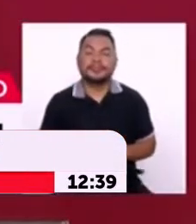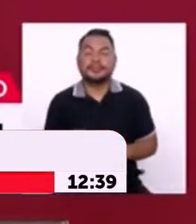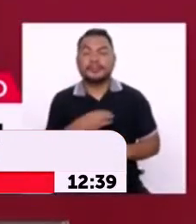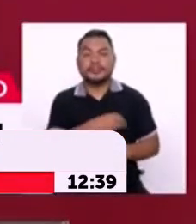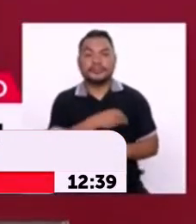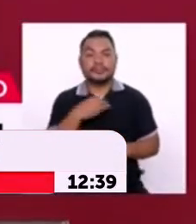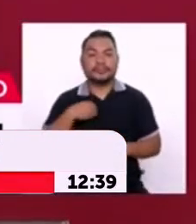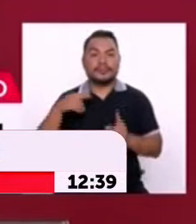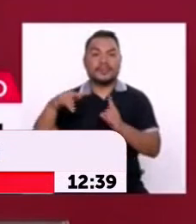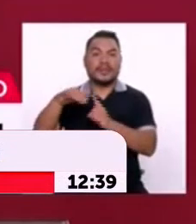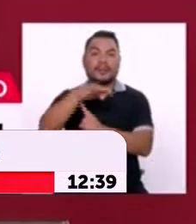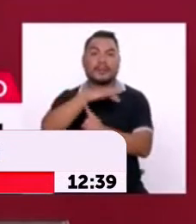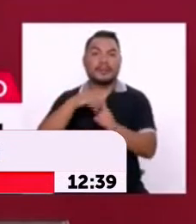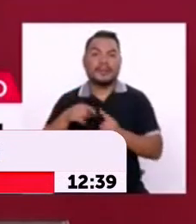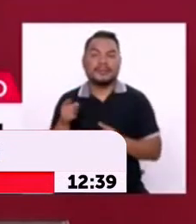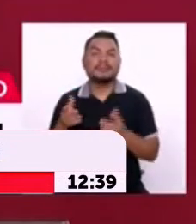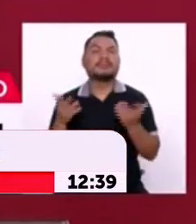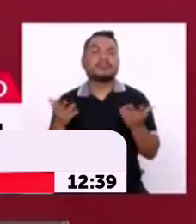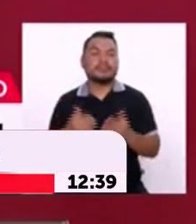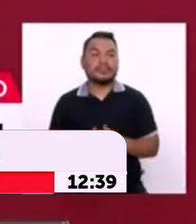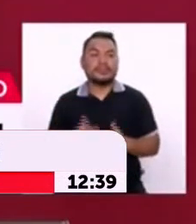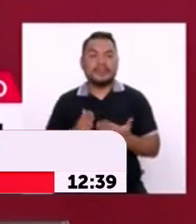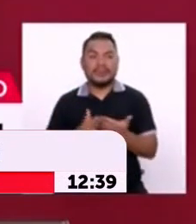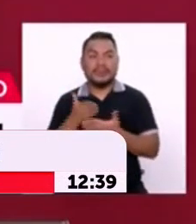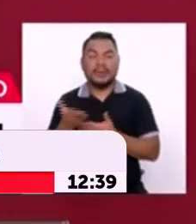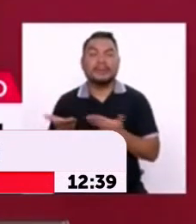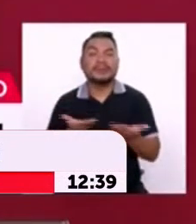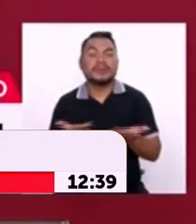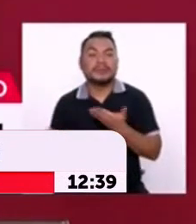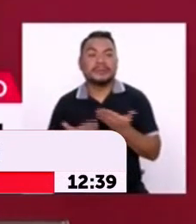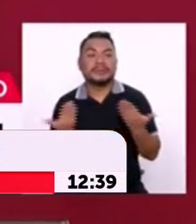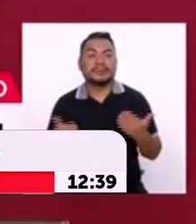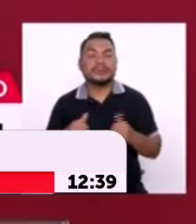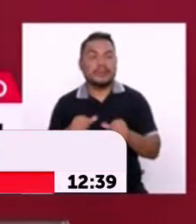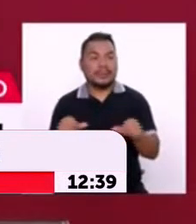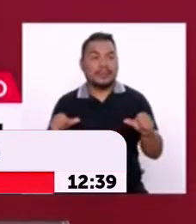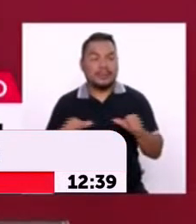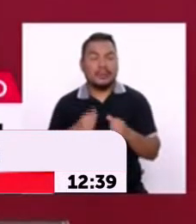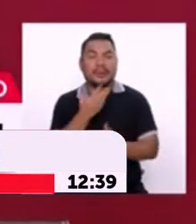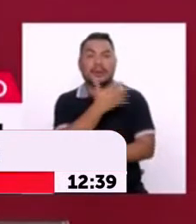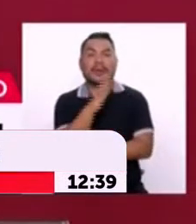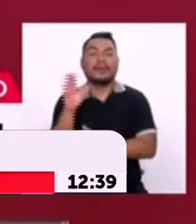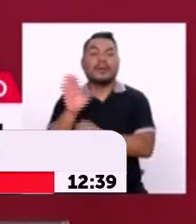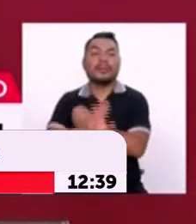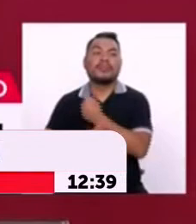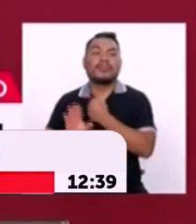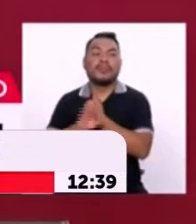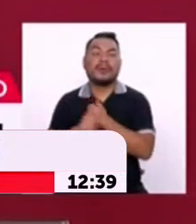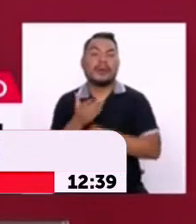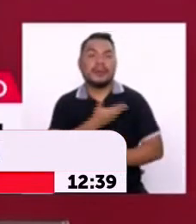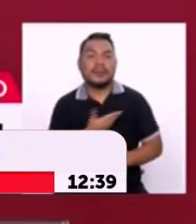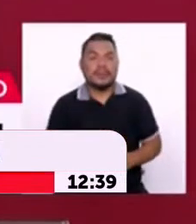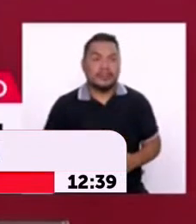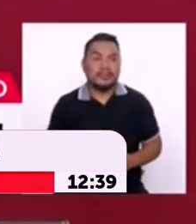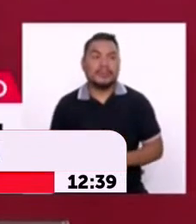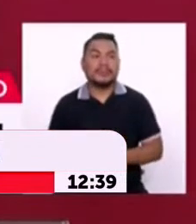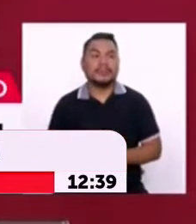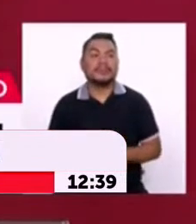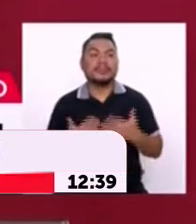En el Ministerio de Ambiente, a través del Servicio Nacional de Áreas Naturales Protegidas por el